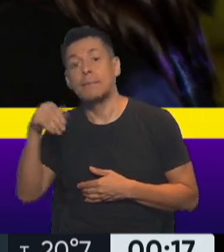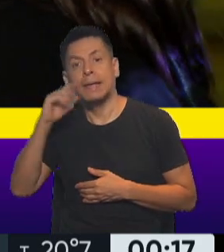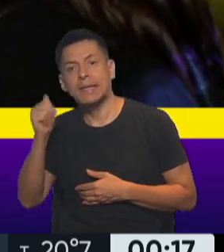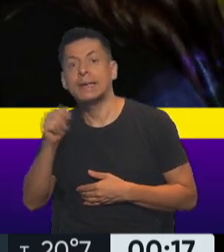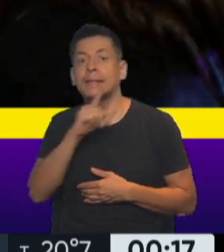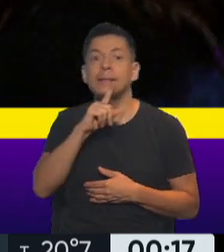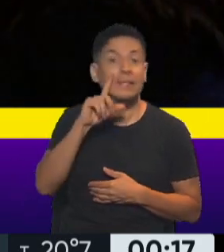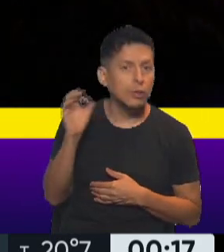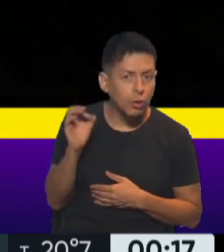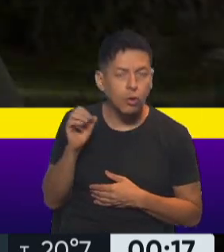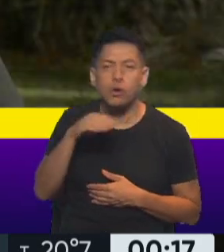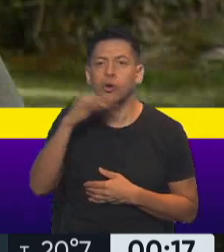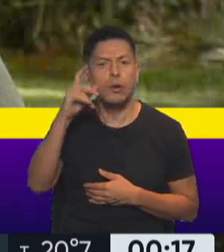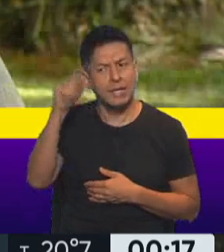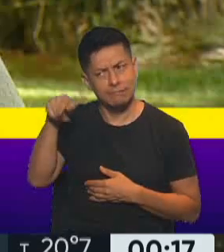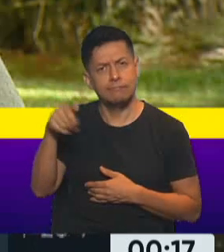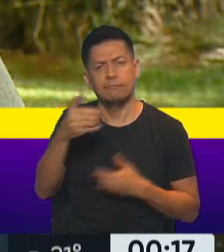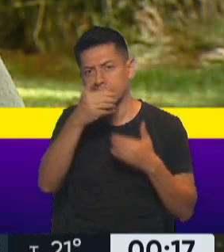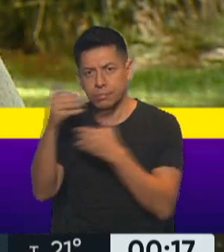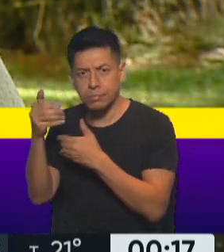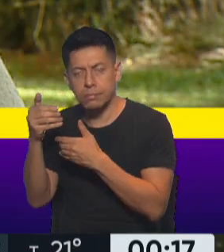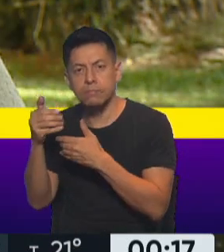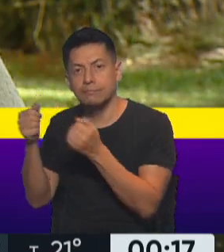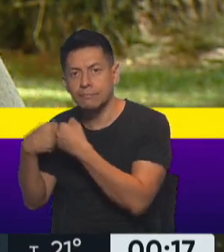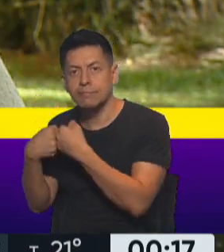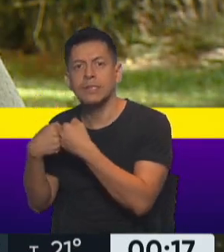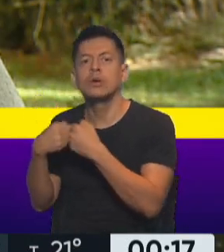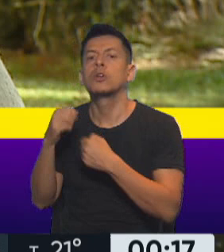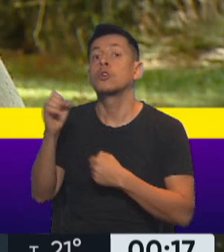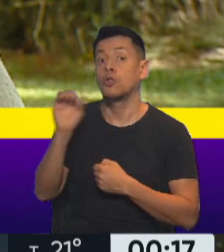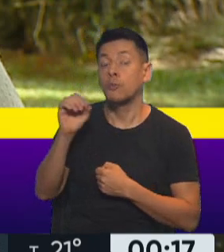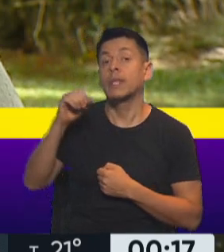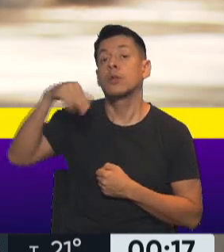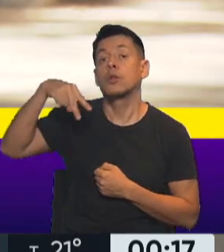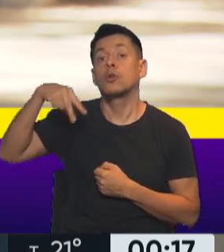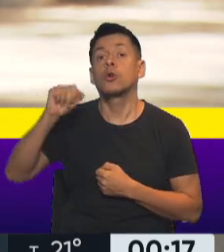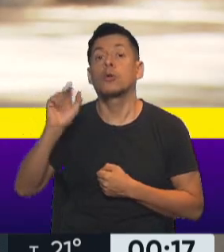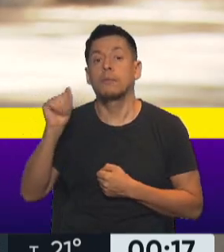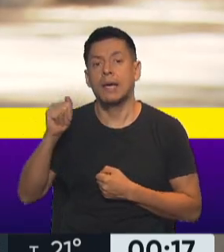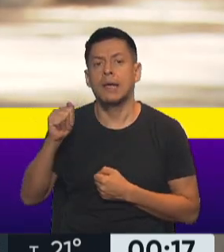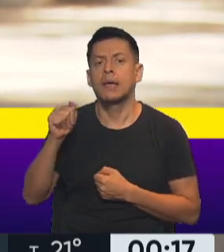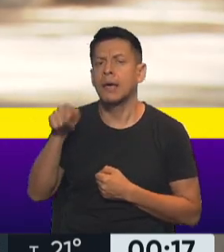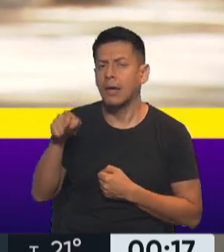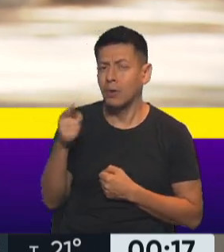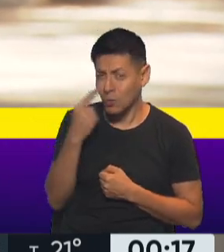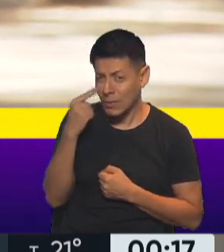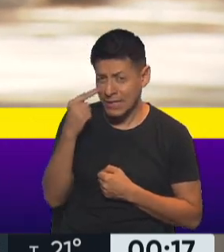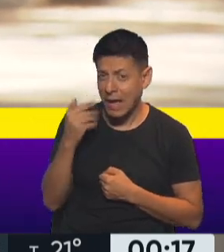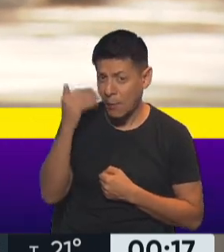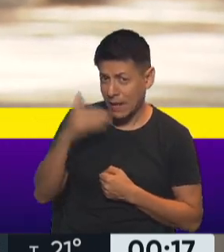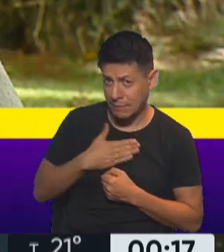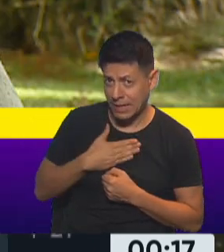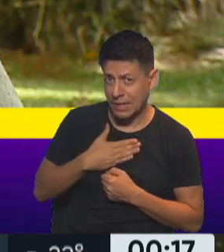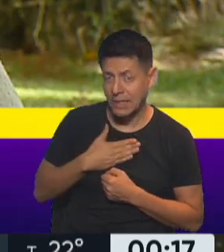Gullo. Me llamo Honora Irma Morales de Cortiñas. ¿Llegaste a conocer a mi bisabuela?